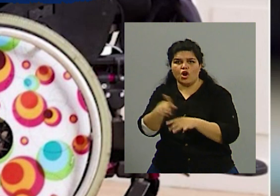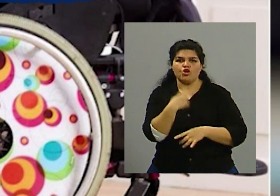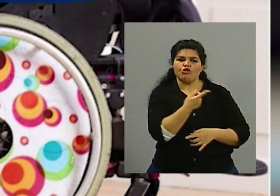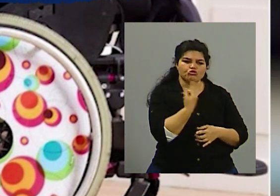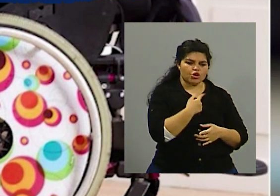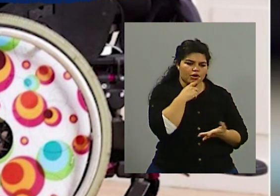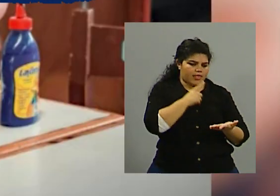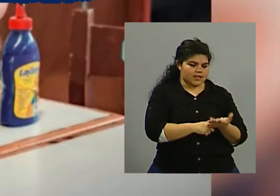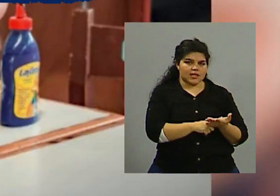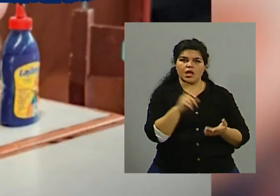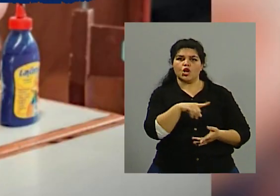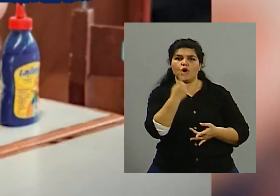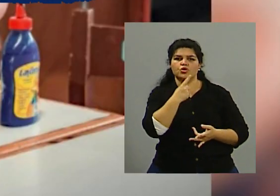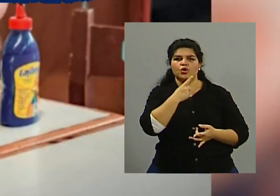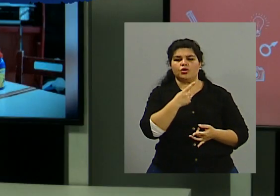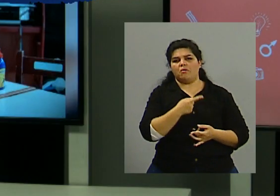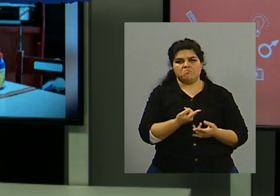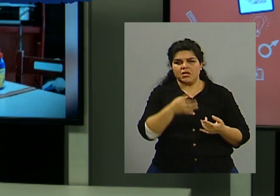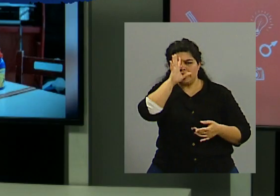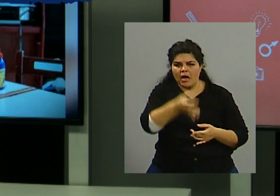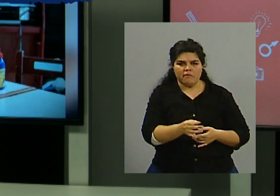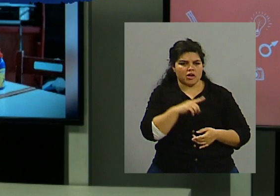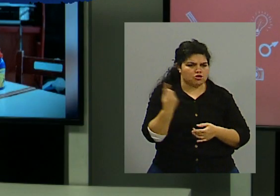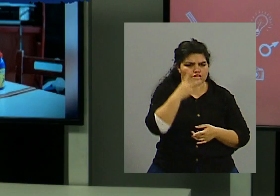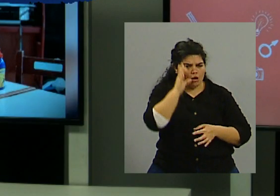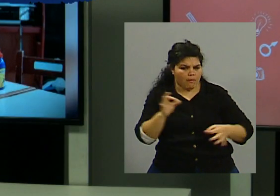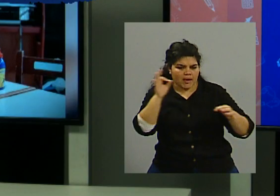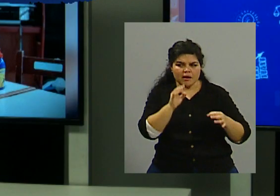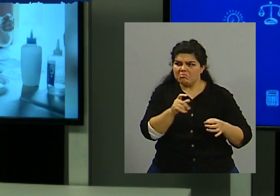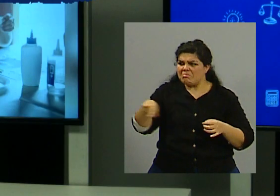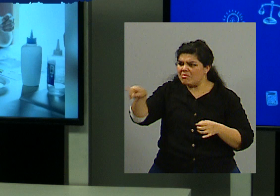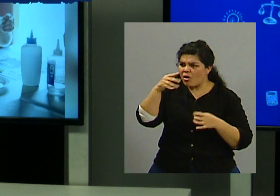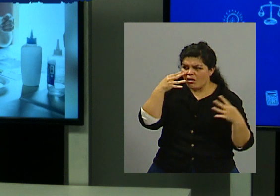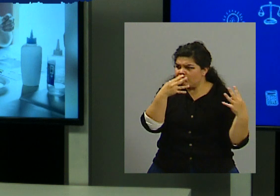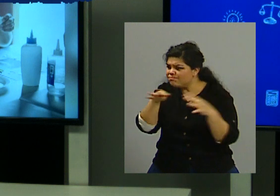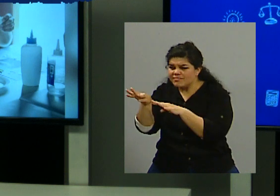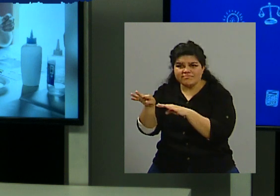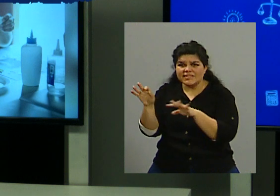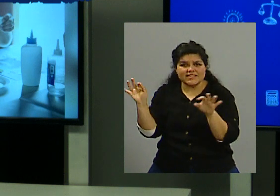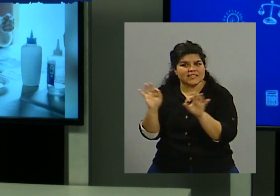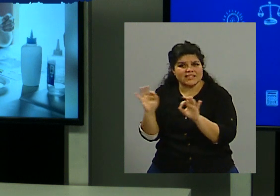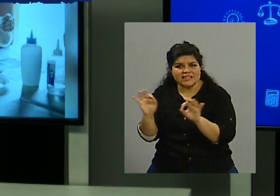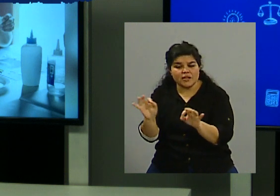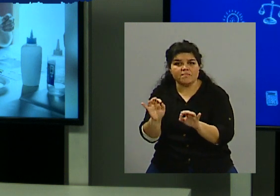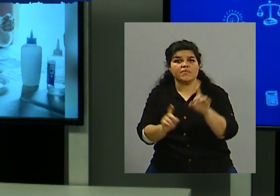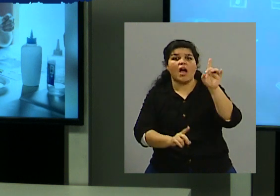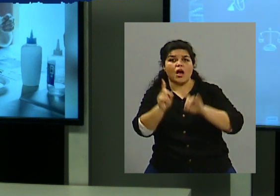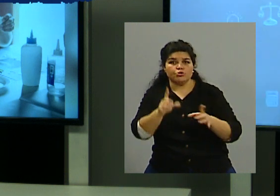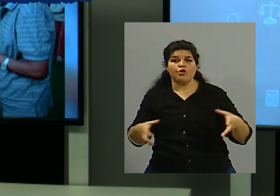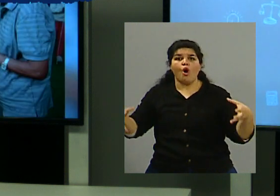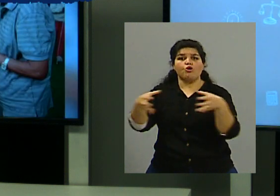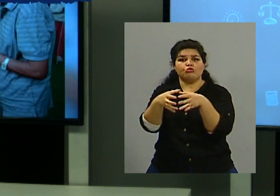los que tomamos decisiones por el otro, sin escuchar la voz de los otros. Cuando hay colectivos de personas con discapacidad,